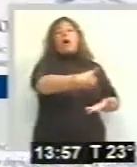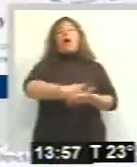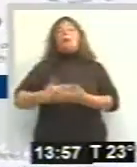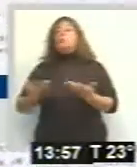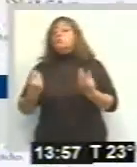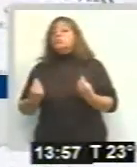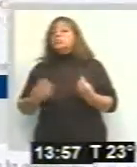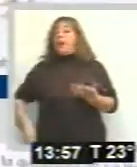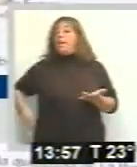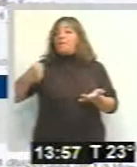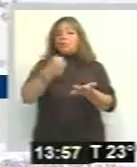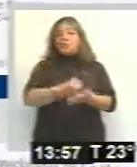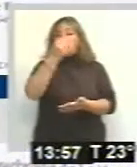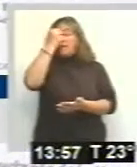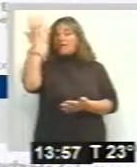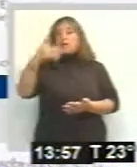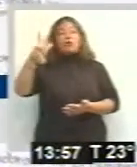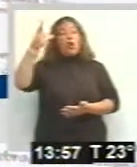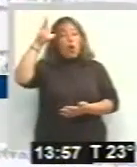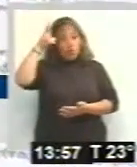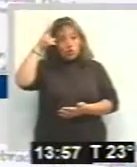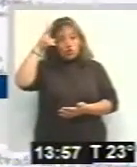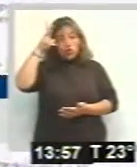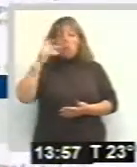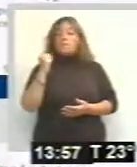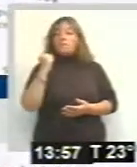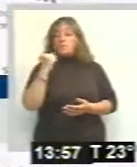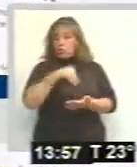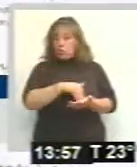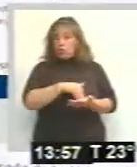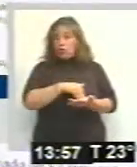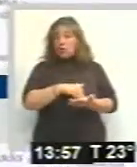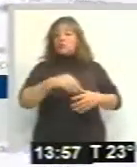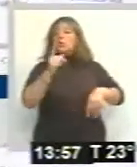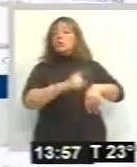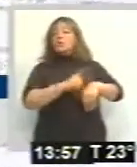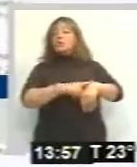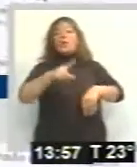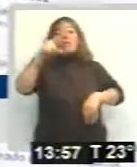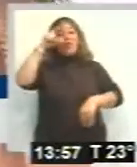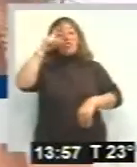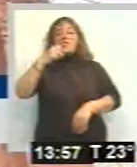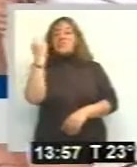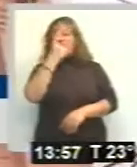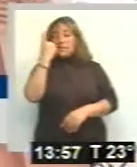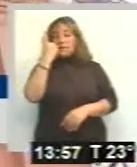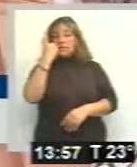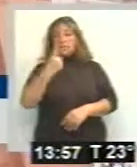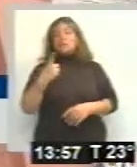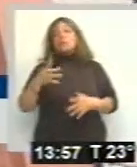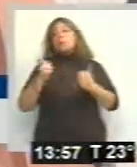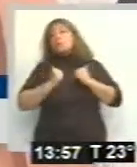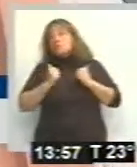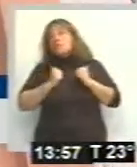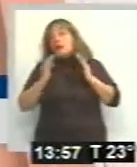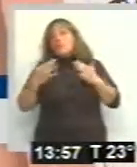El presupuesto oficial es de 8.200.000 pesos y la obra va a contar con un plazo de 10 meses, ¿no? Esperamos poder estar